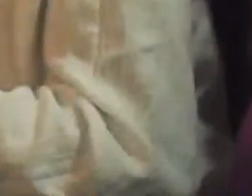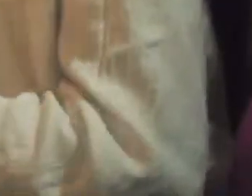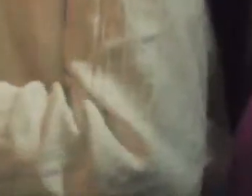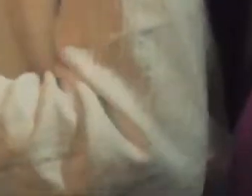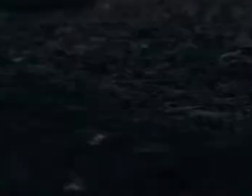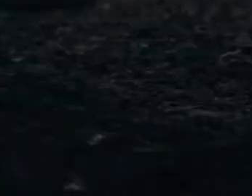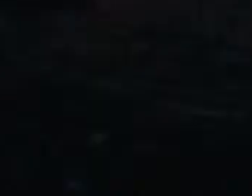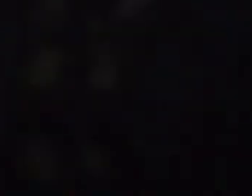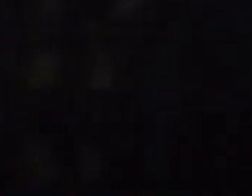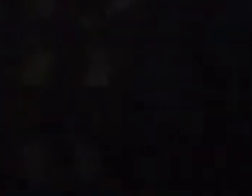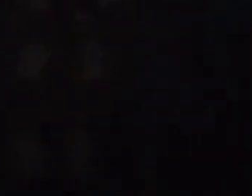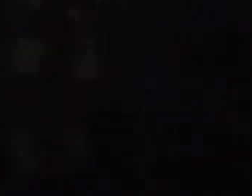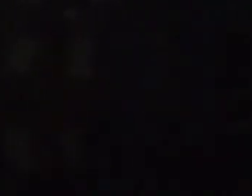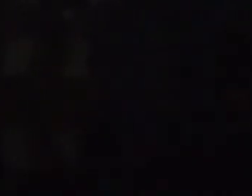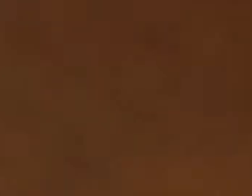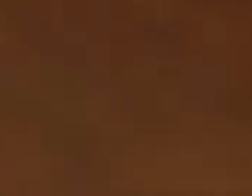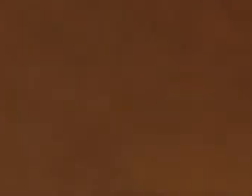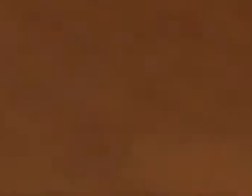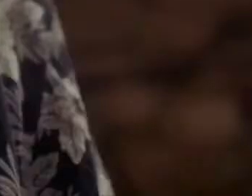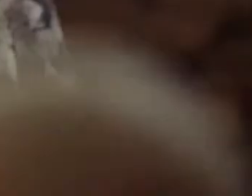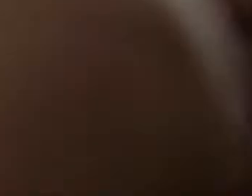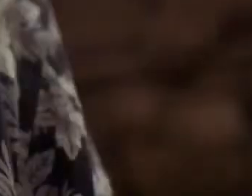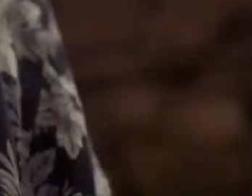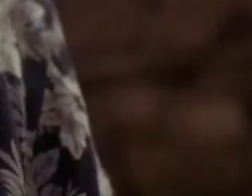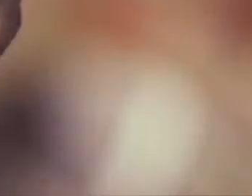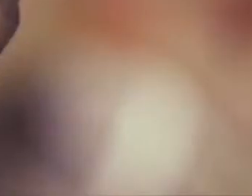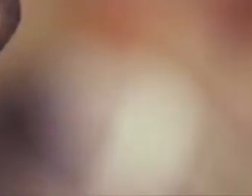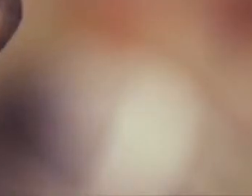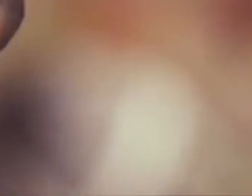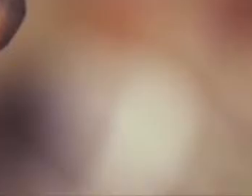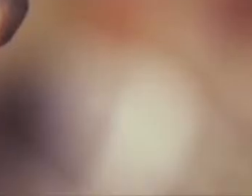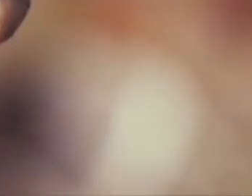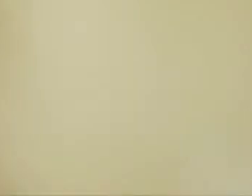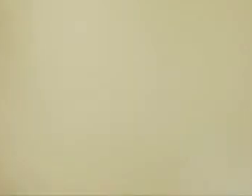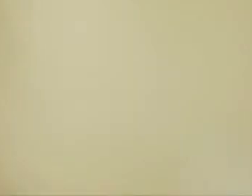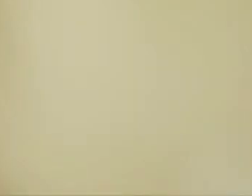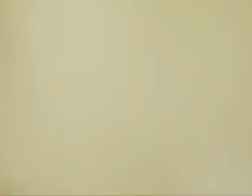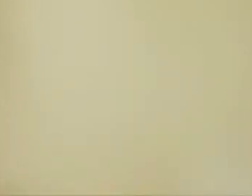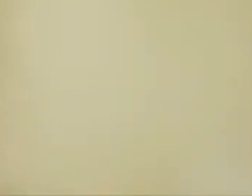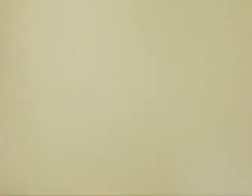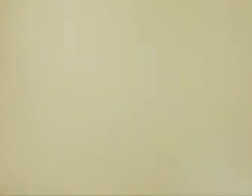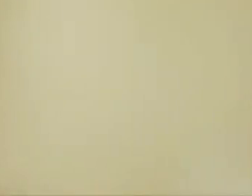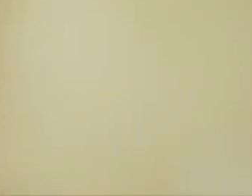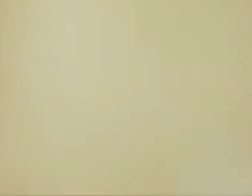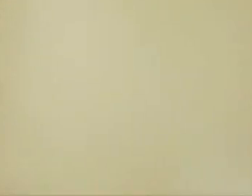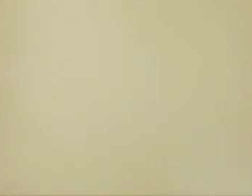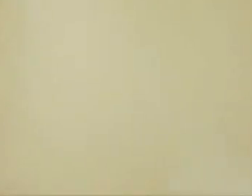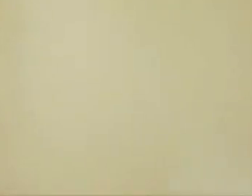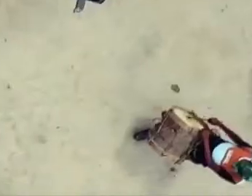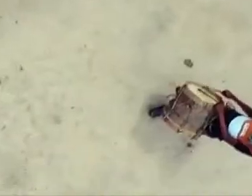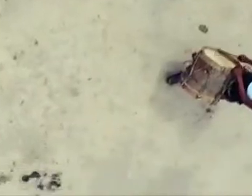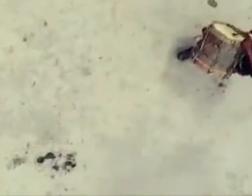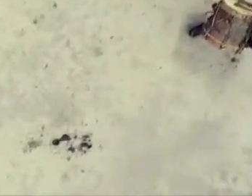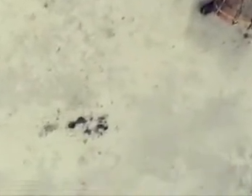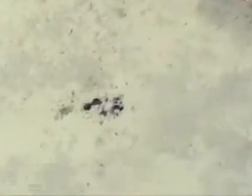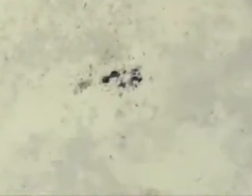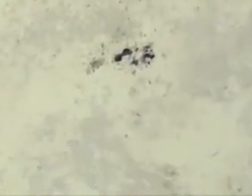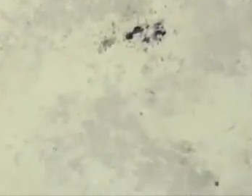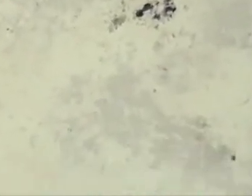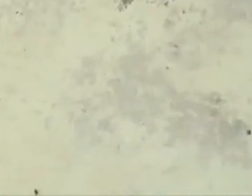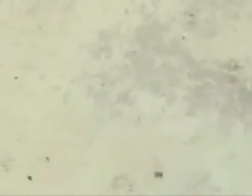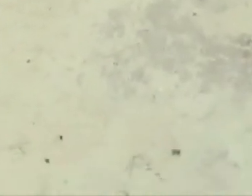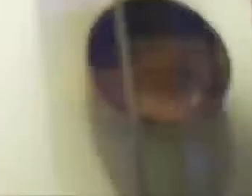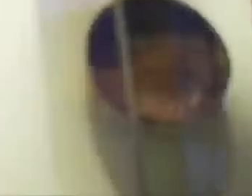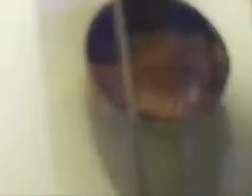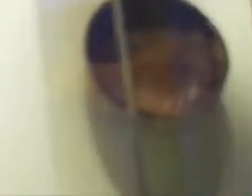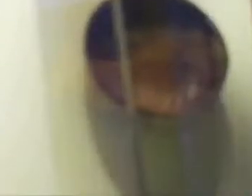A mí me da risa porque la gente piensa que tiene que ser una cosa o la otra. Y eso nunca se ha tratado el diálogo.